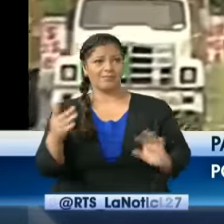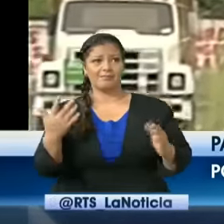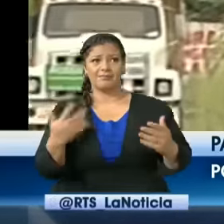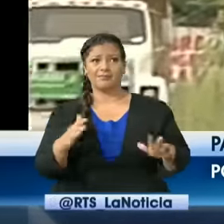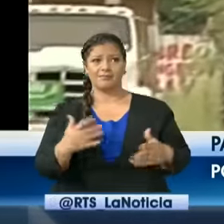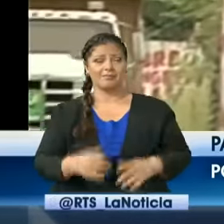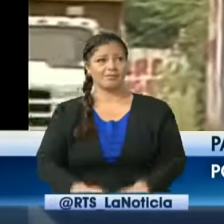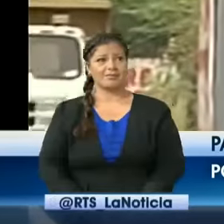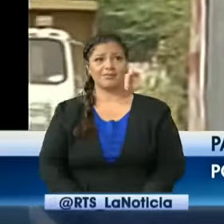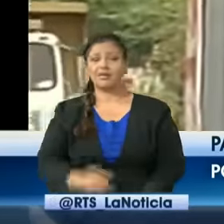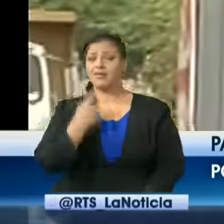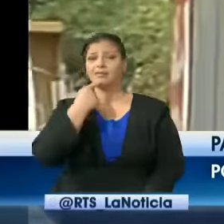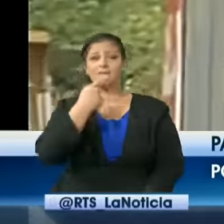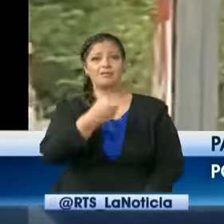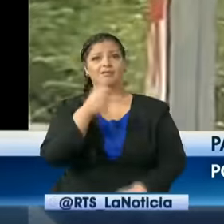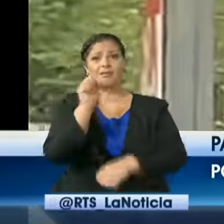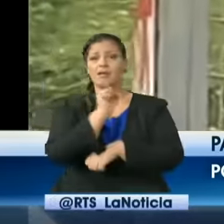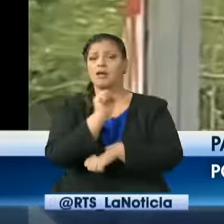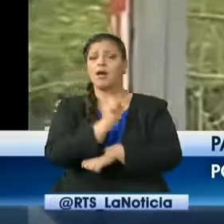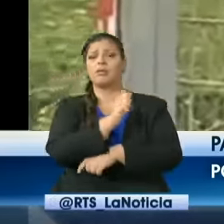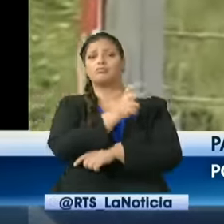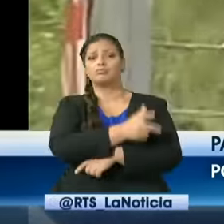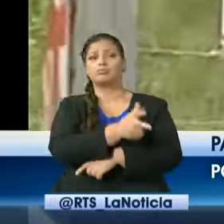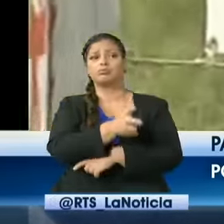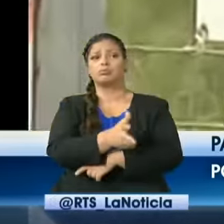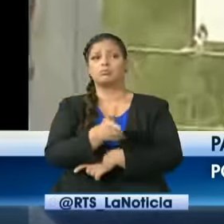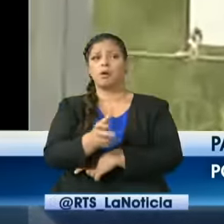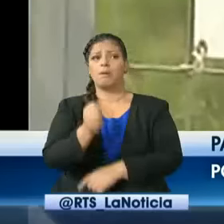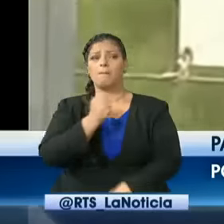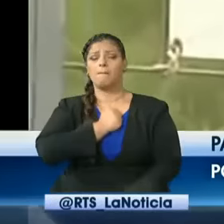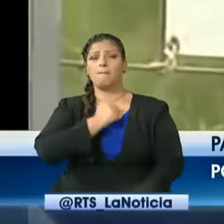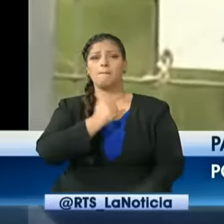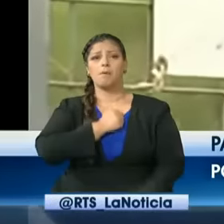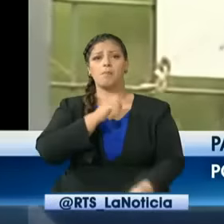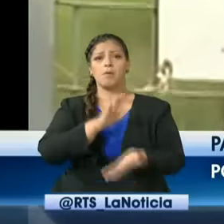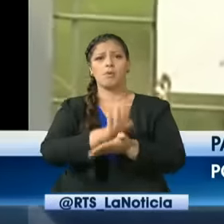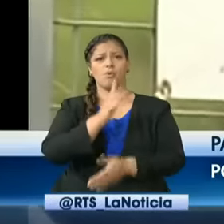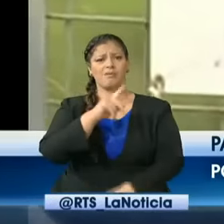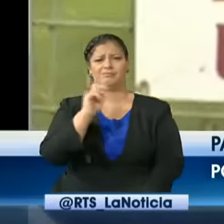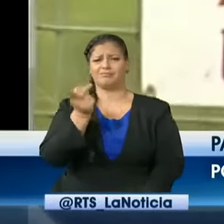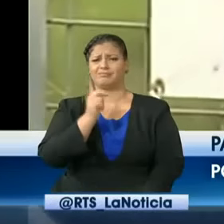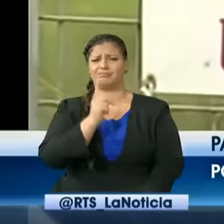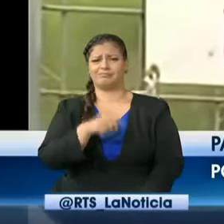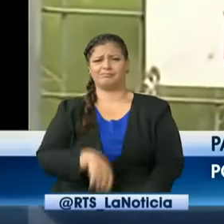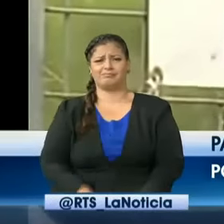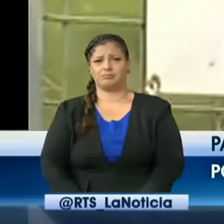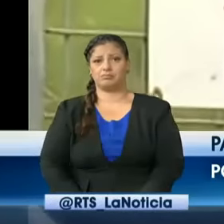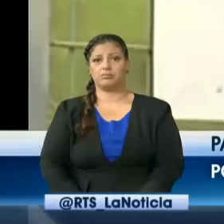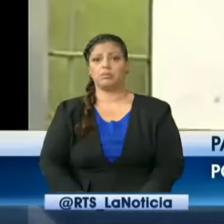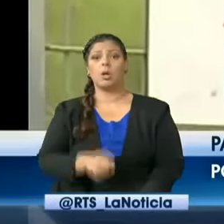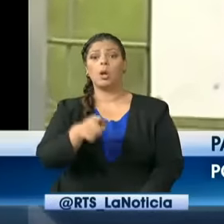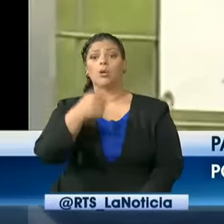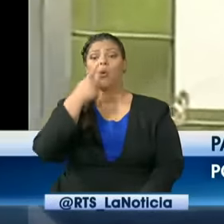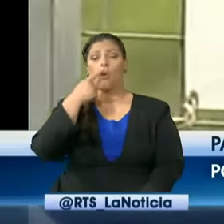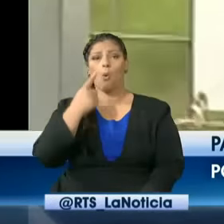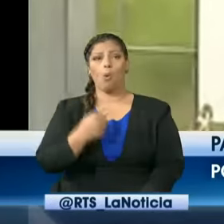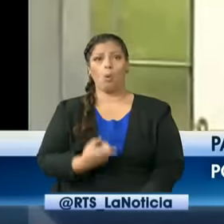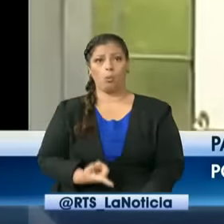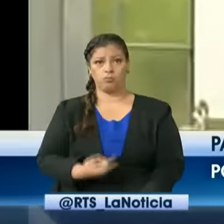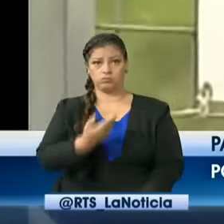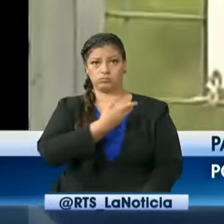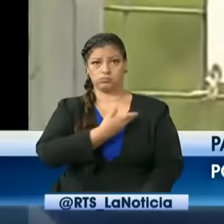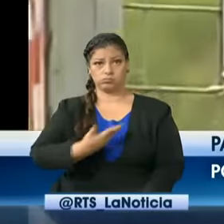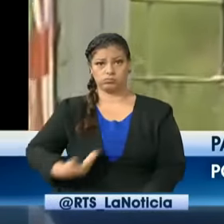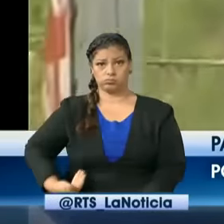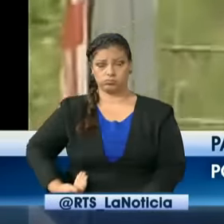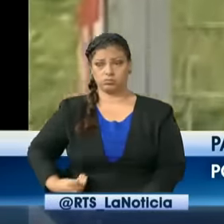tiene dueño. Ah, pero no, él dice que es el dueño. Hay una grabación en administrador que es el dueño. Y si él se propone, le cierra la puerta y no hay escuela. Él dijo en una